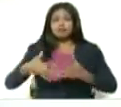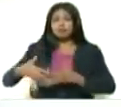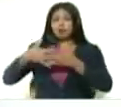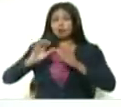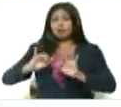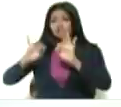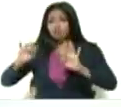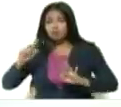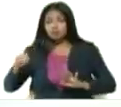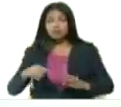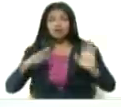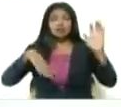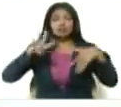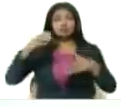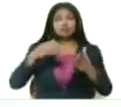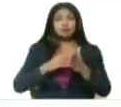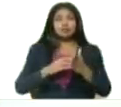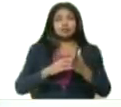llegado a la cifra de